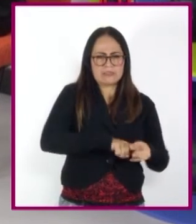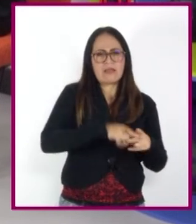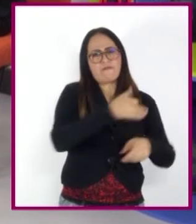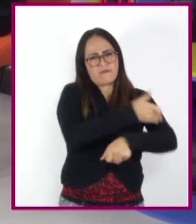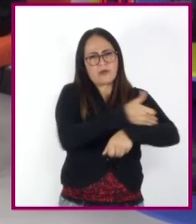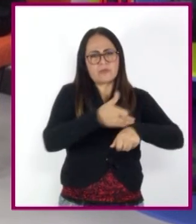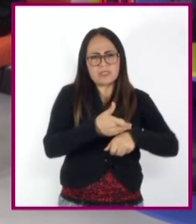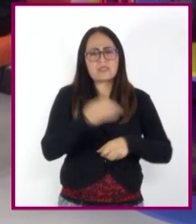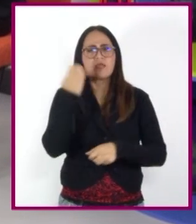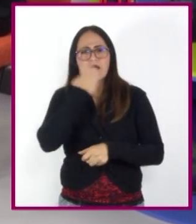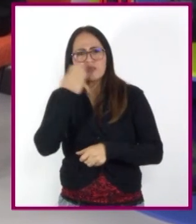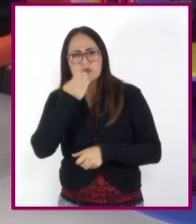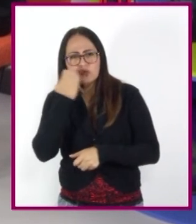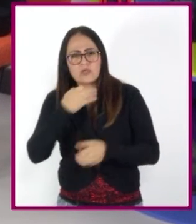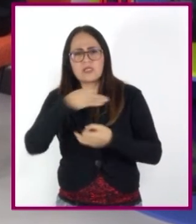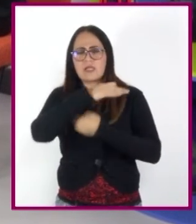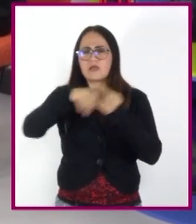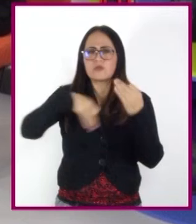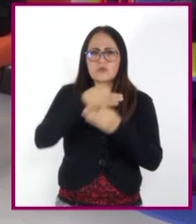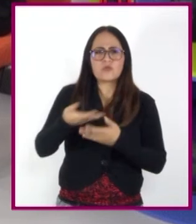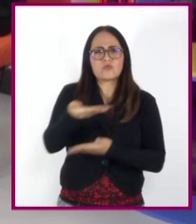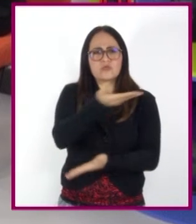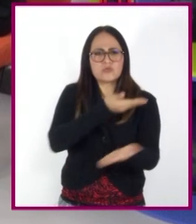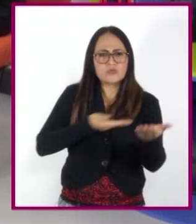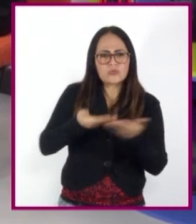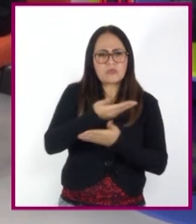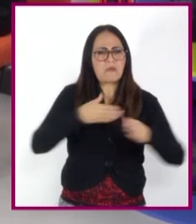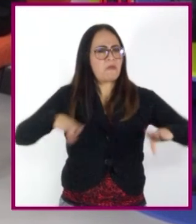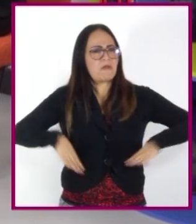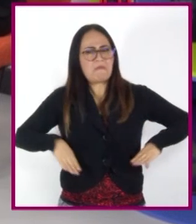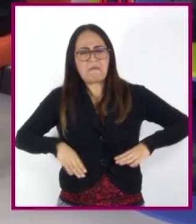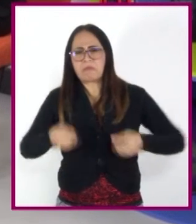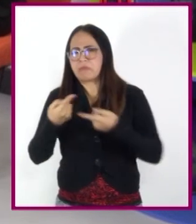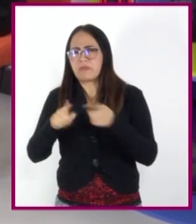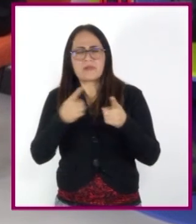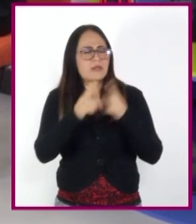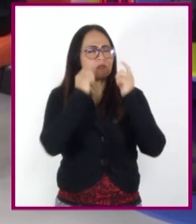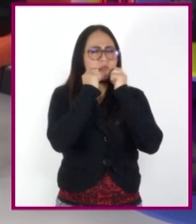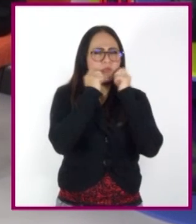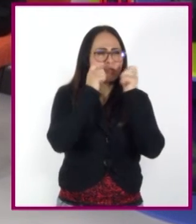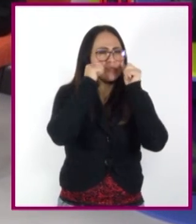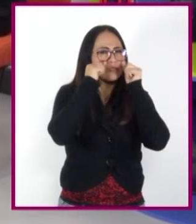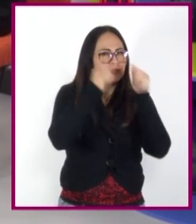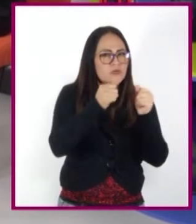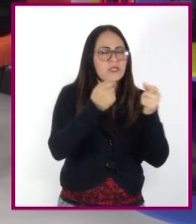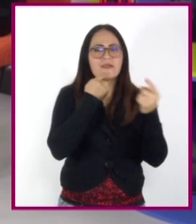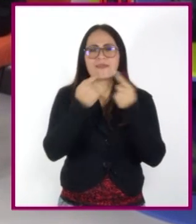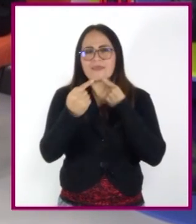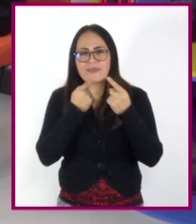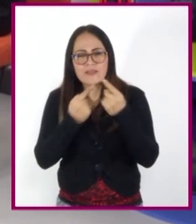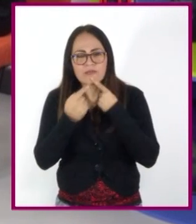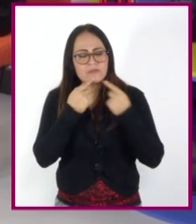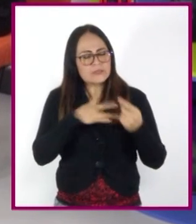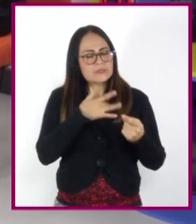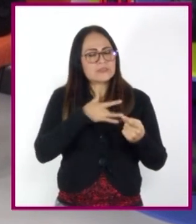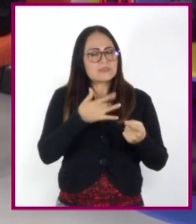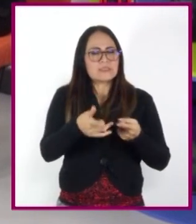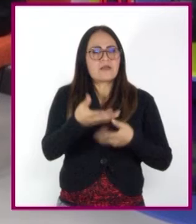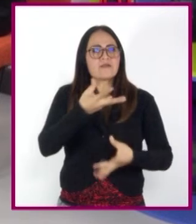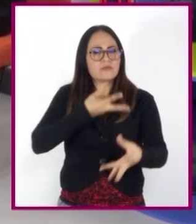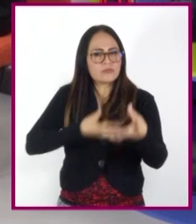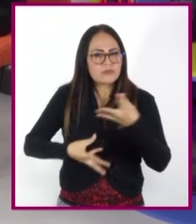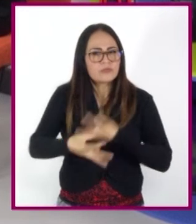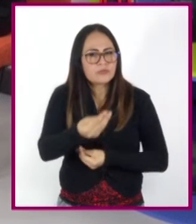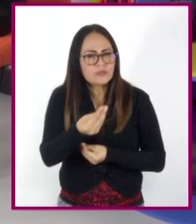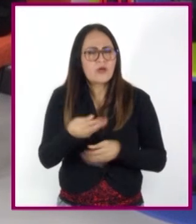para ser capaces de convivir con la diversidad desde la escucha, el diálogo y la empatía. Pero, ¿cómo